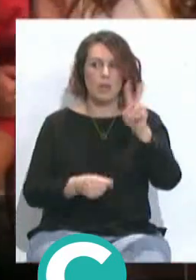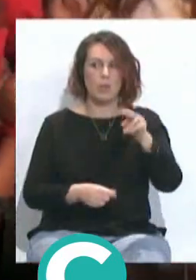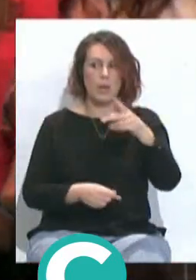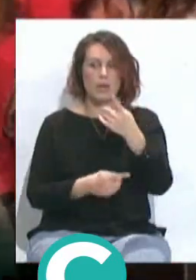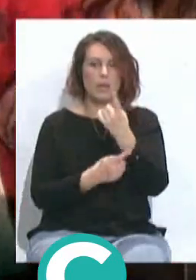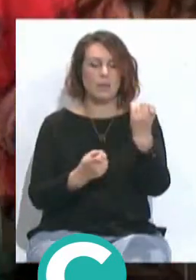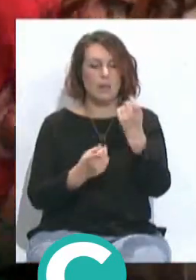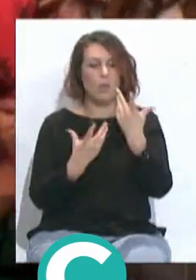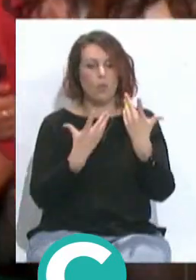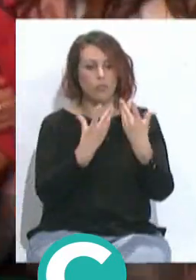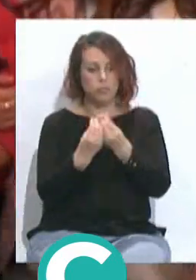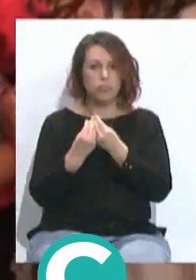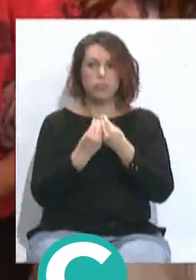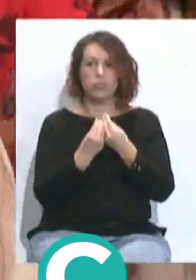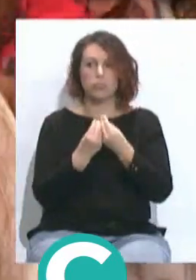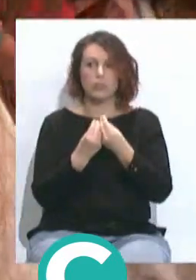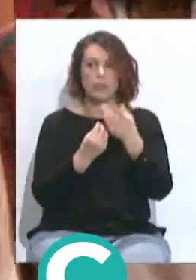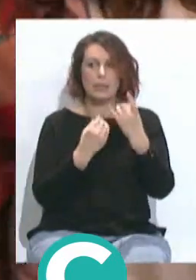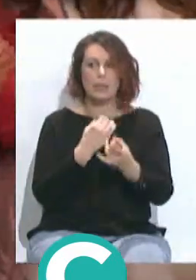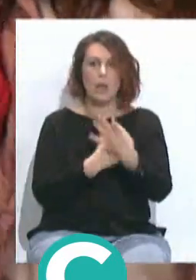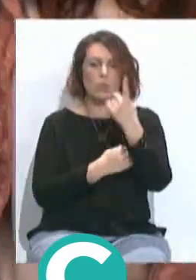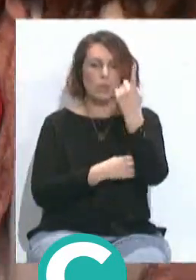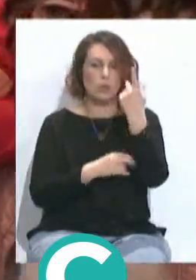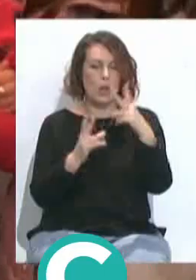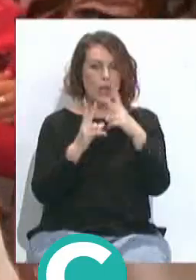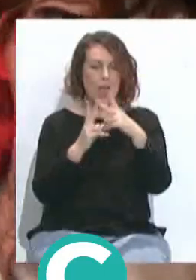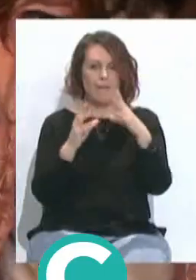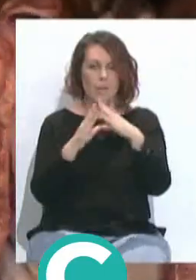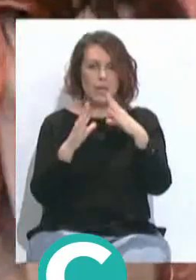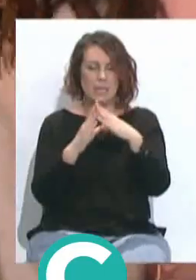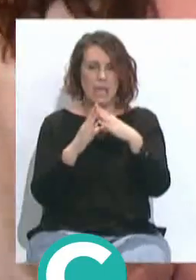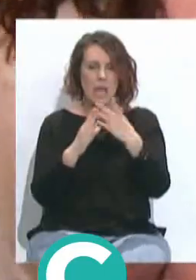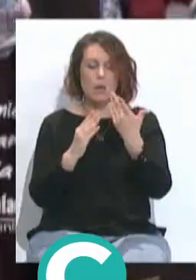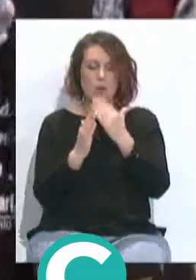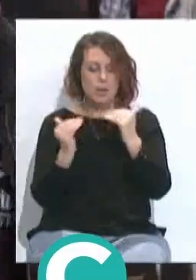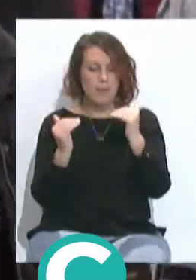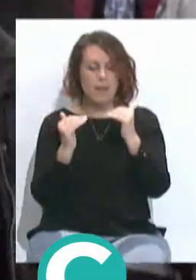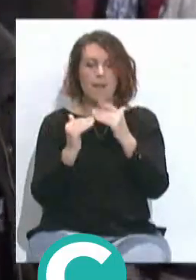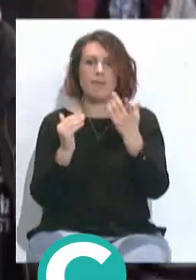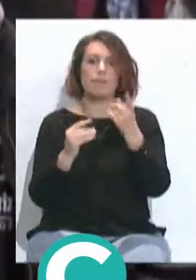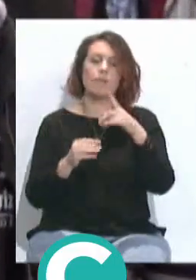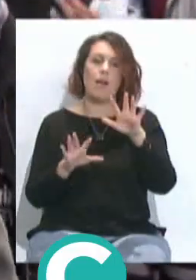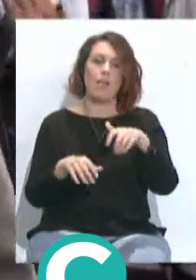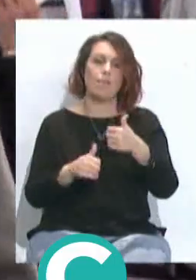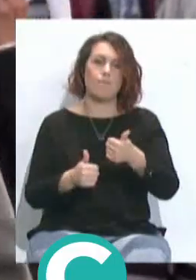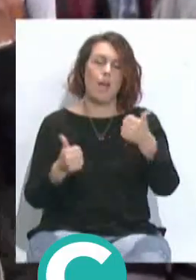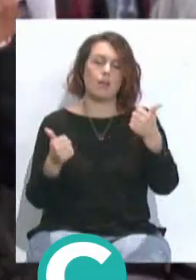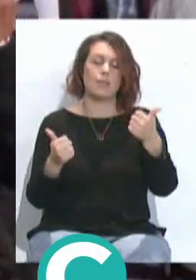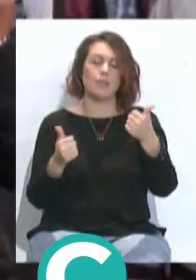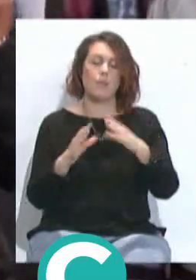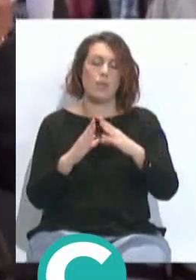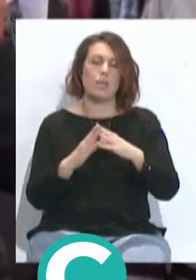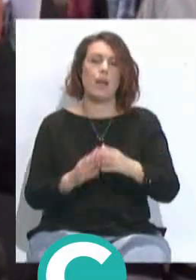necesitamos juntos y juntas pues crear una sociedad feminista, una sociedad igualitaria y un Cádiz pues mucho más